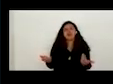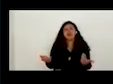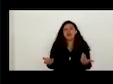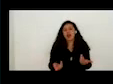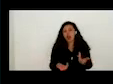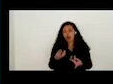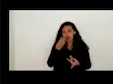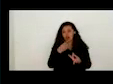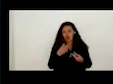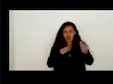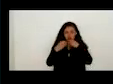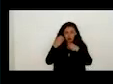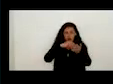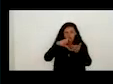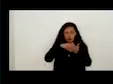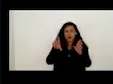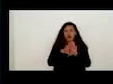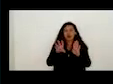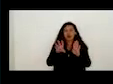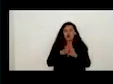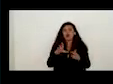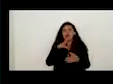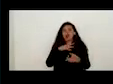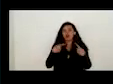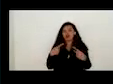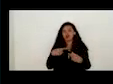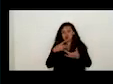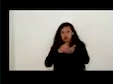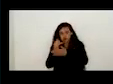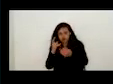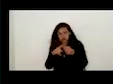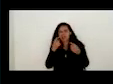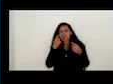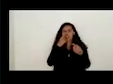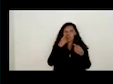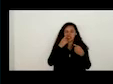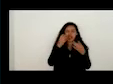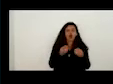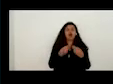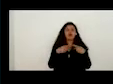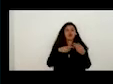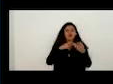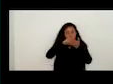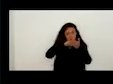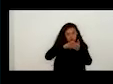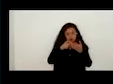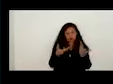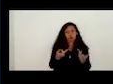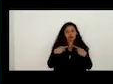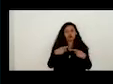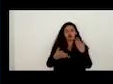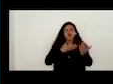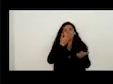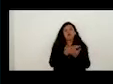cómo compran sus insumos? ¿Tienen un ecónomo? ¿Tienen un dietista? ¿Quién va generando estas opciones